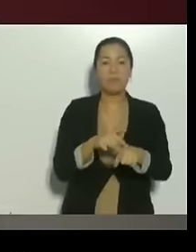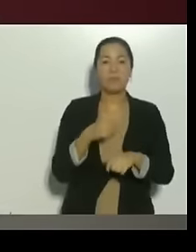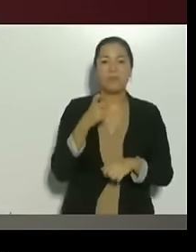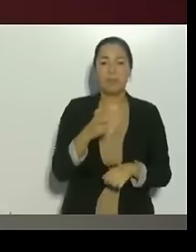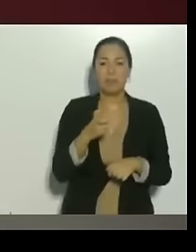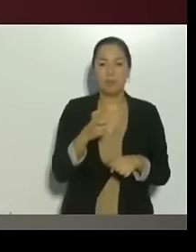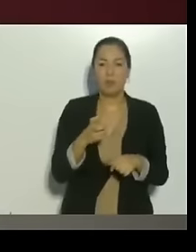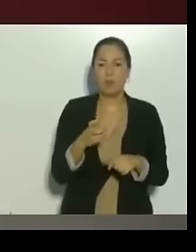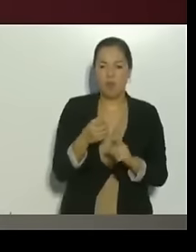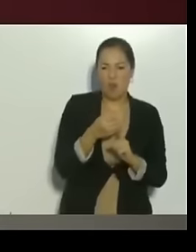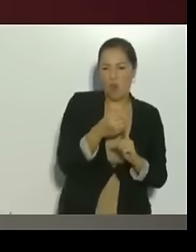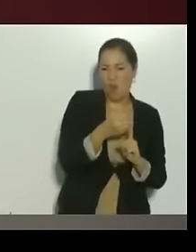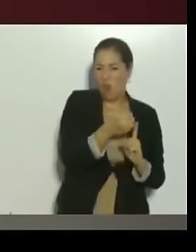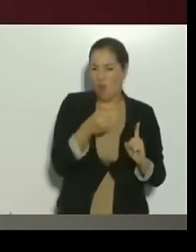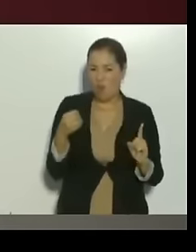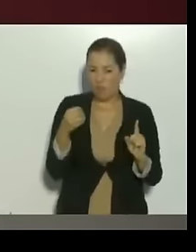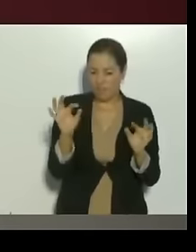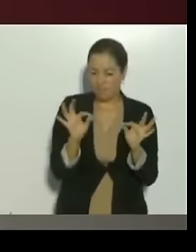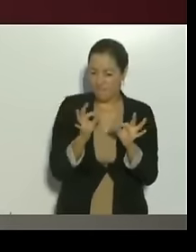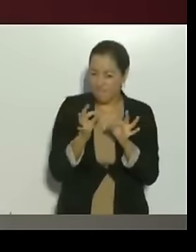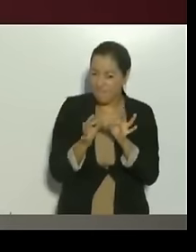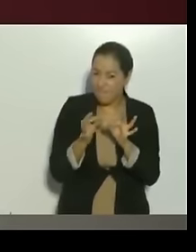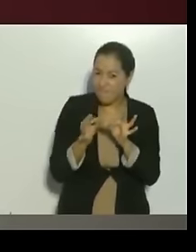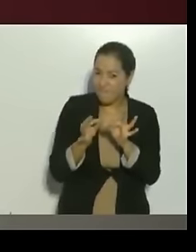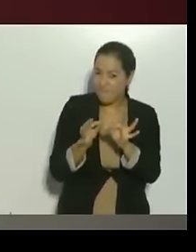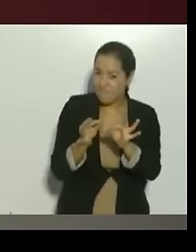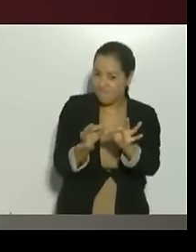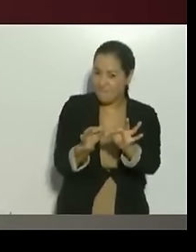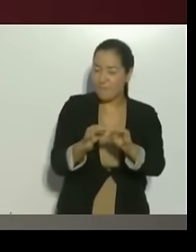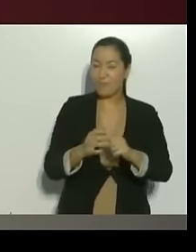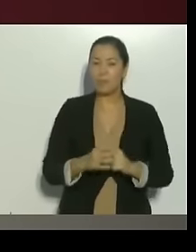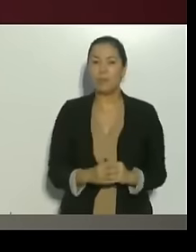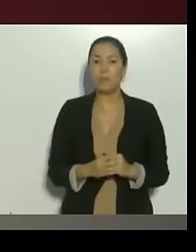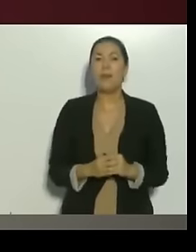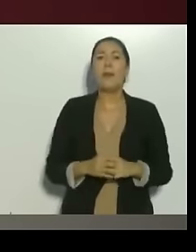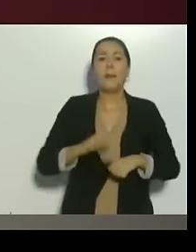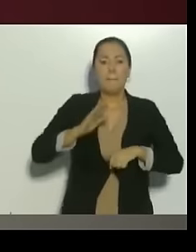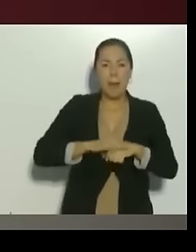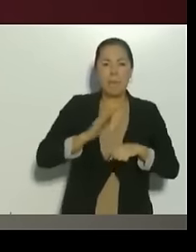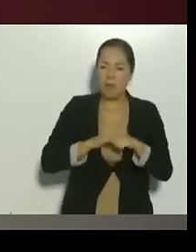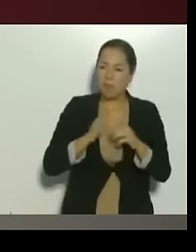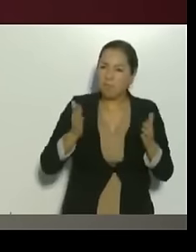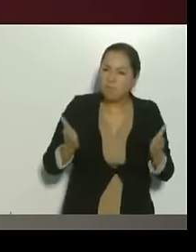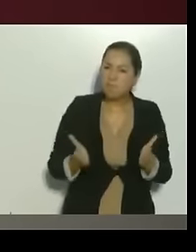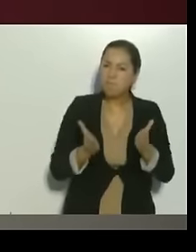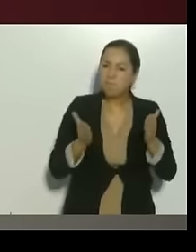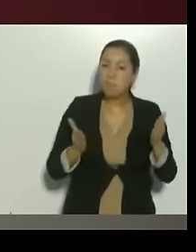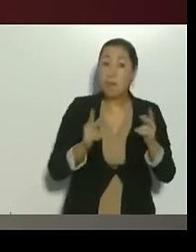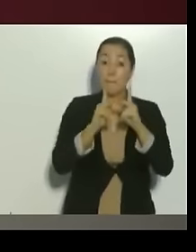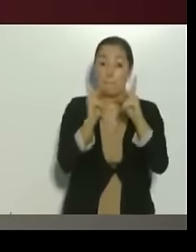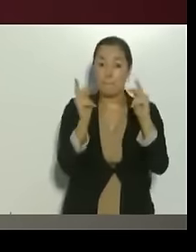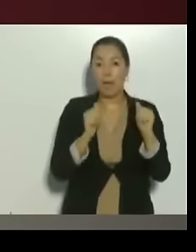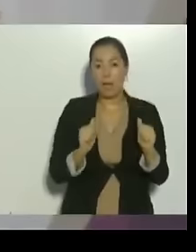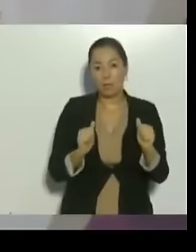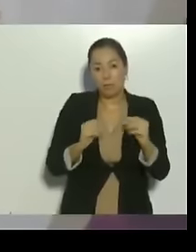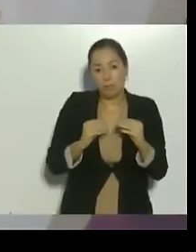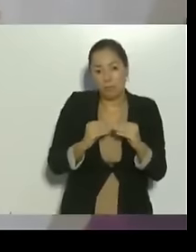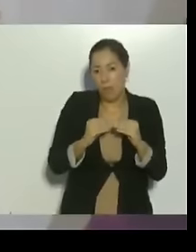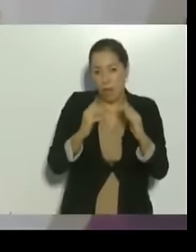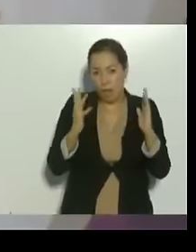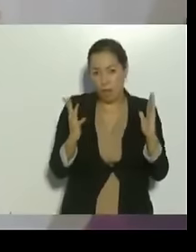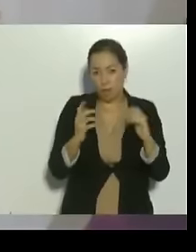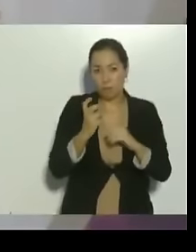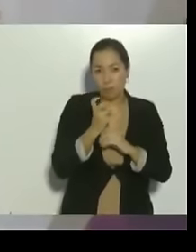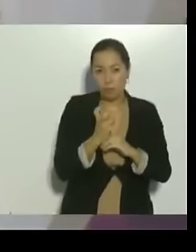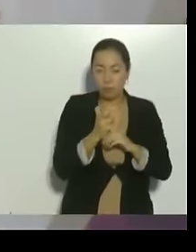Manuel López Obrador yo Jamás había escuchado esas palabras tan fuertes